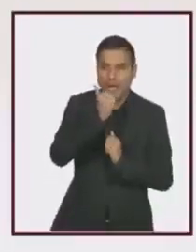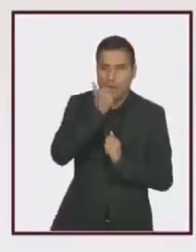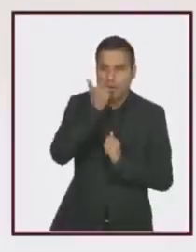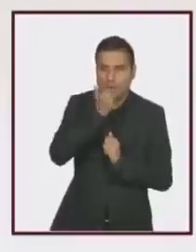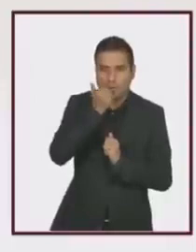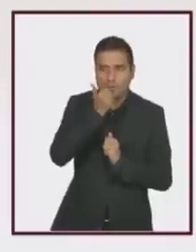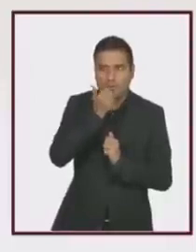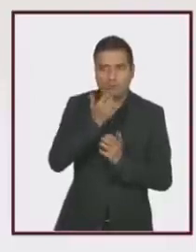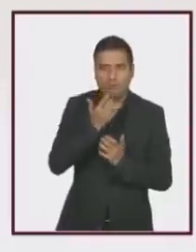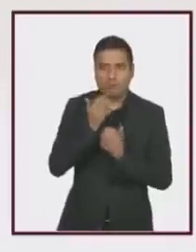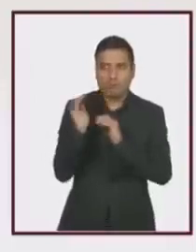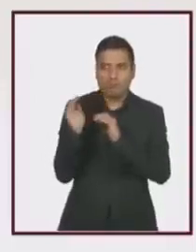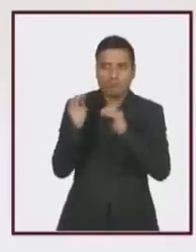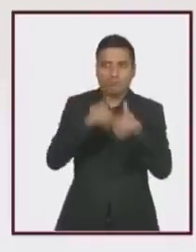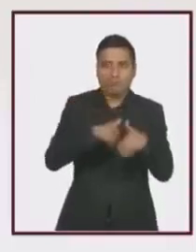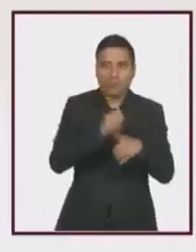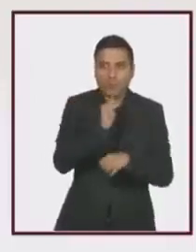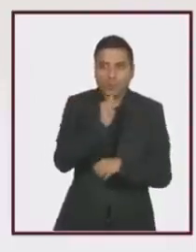tenemos?